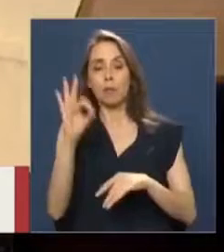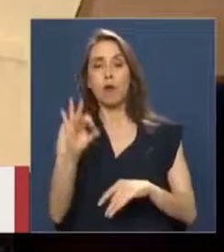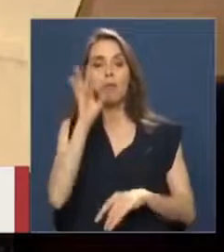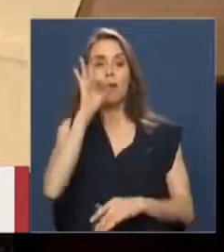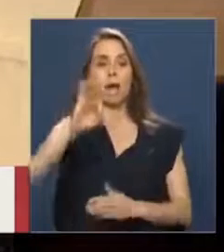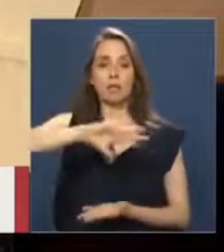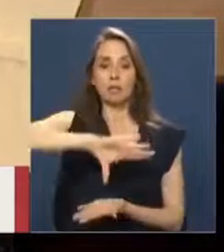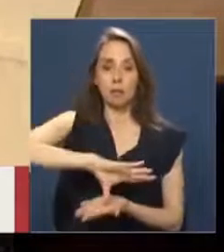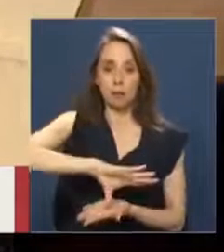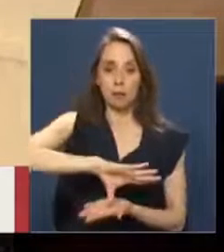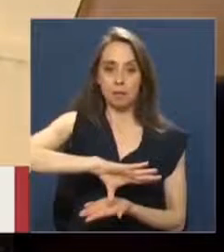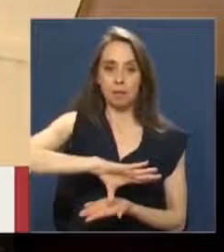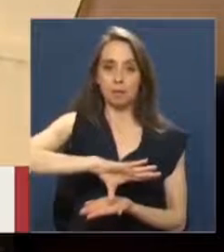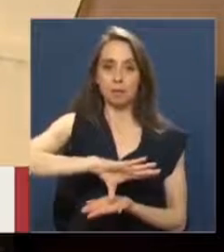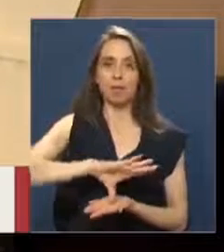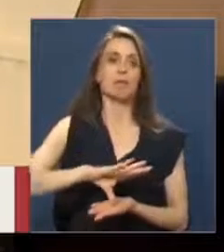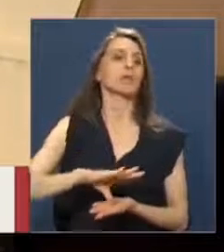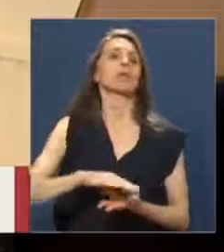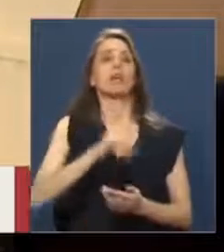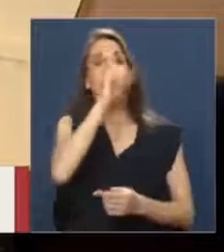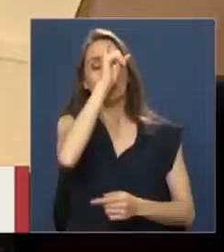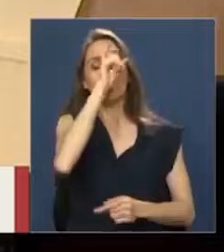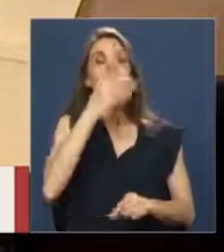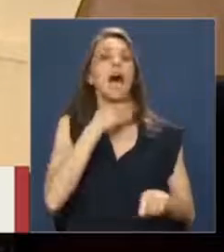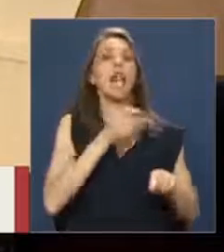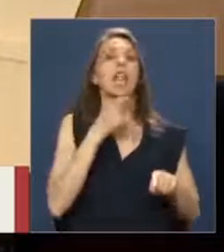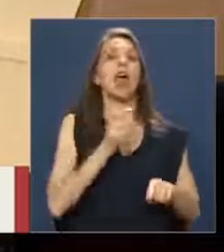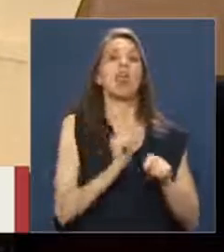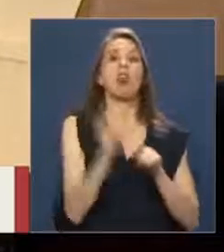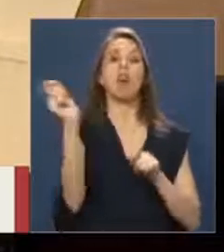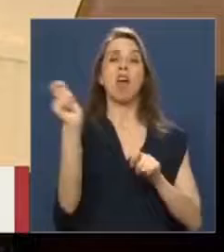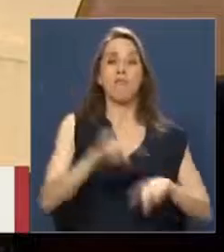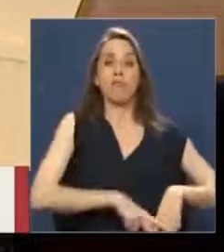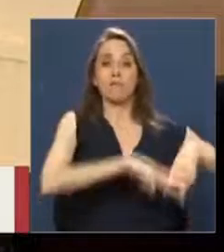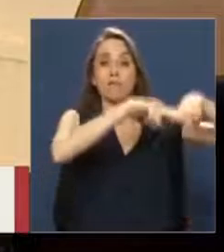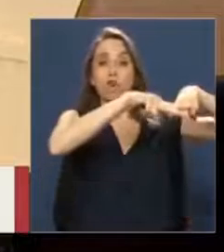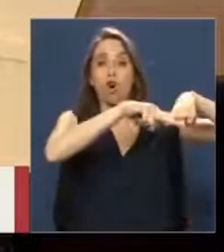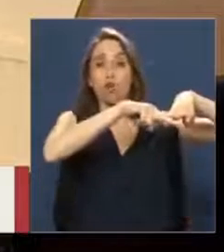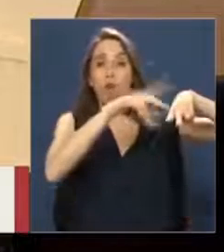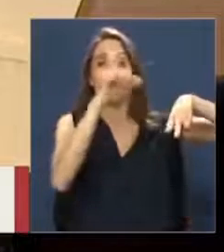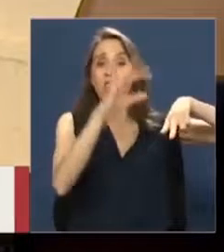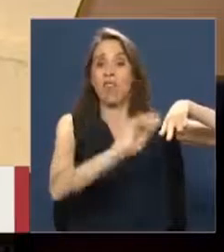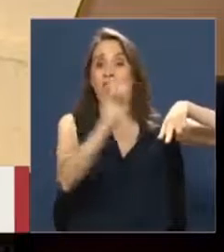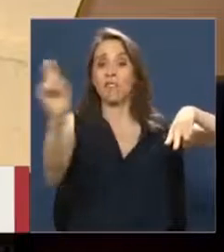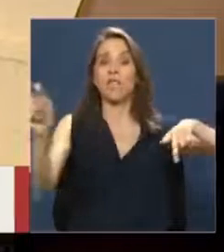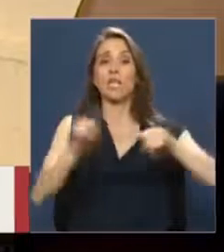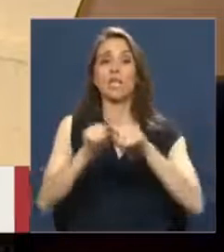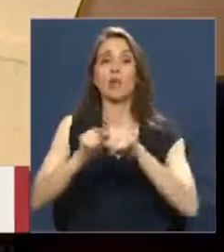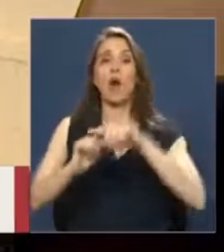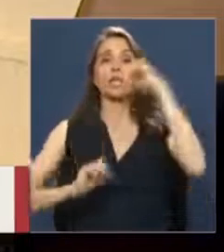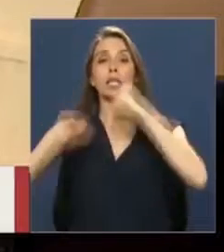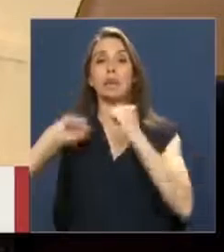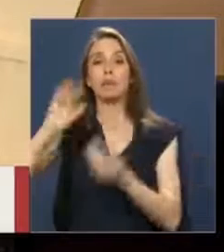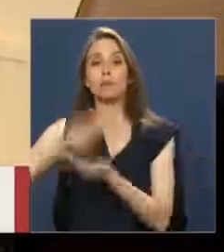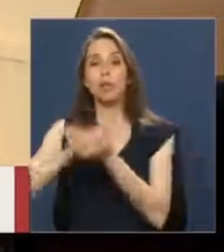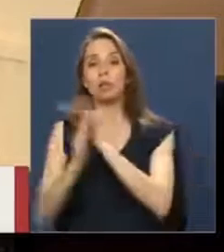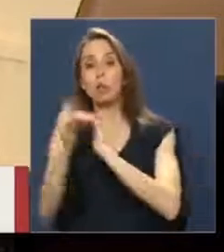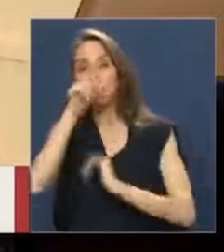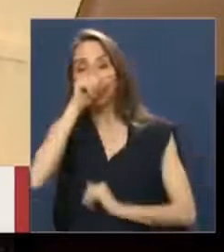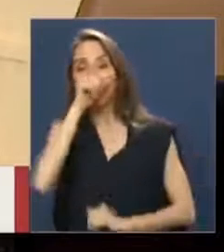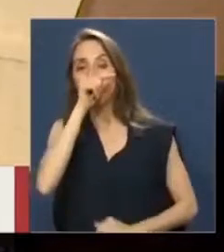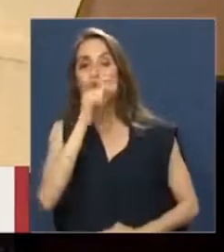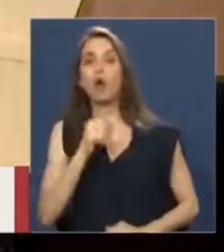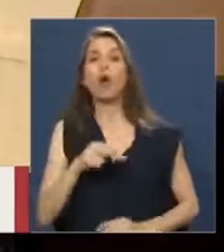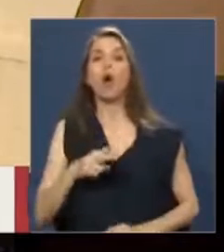las riquezas. La deuda hospitalaria es equivalente a la colusión de los pollos. Hoy la Cruz Roja, en